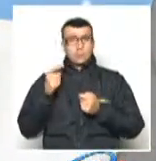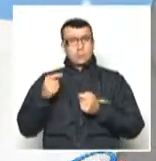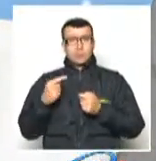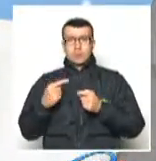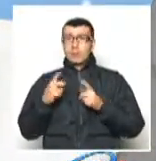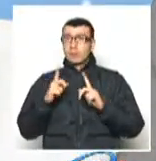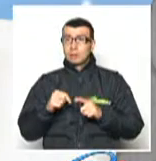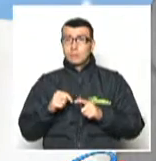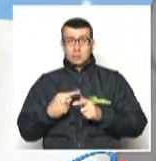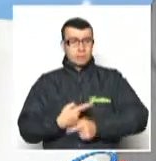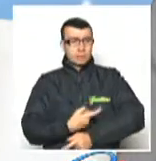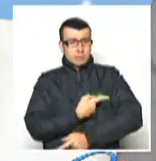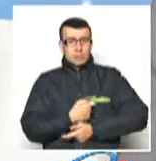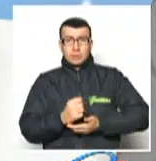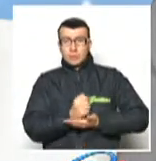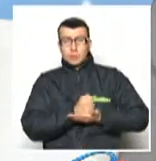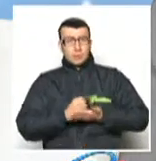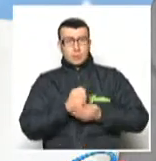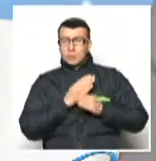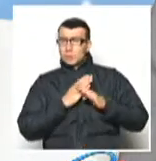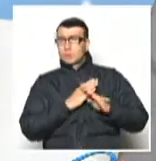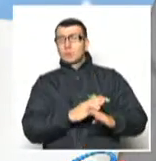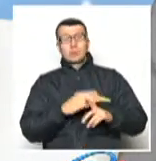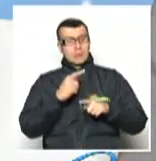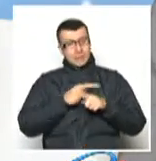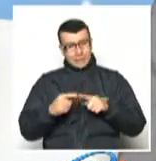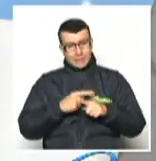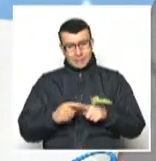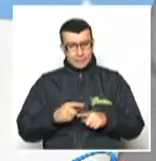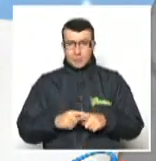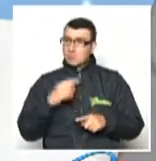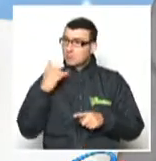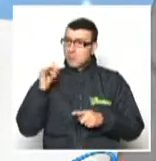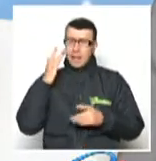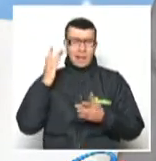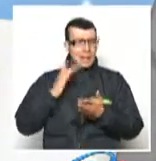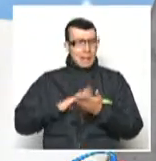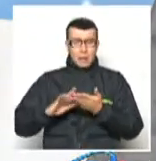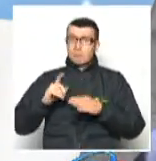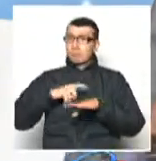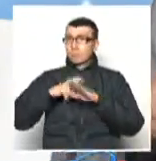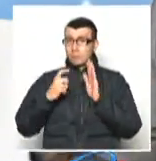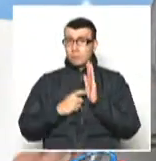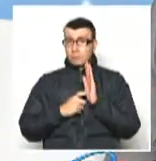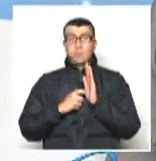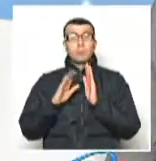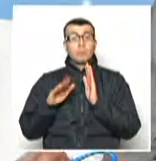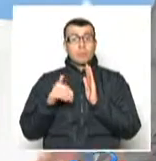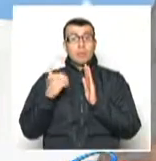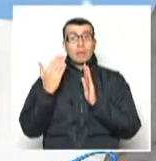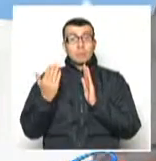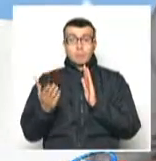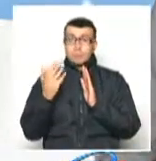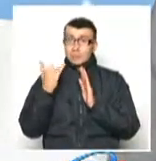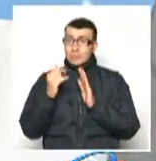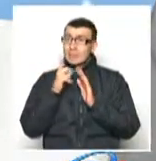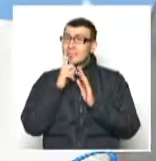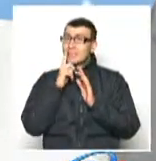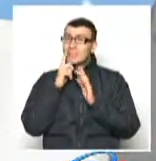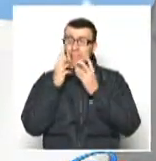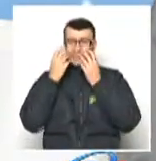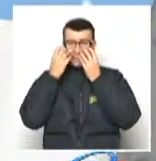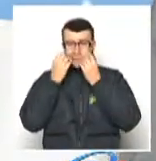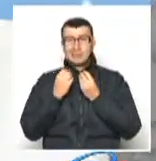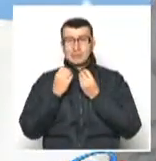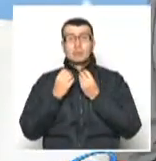antibióticos un par de semanas y previamente lo hemos desinfectado. Luego extraemos todos esos dientes y ponemos implantes